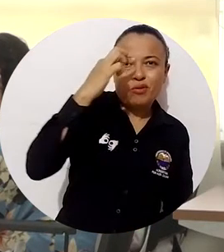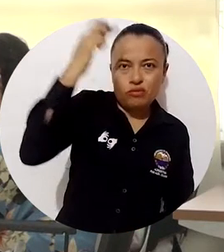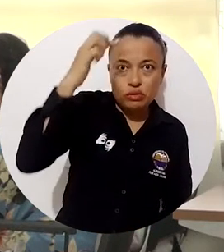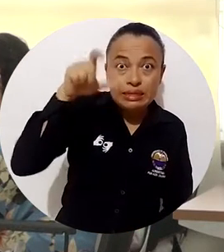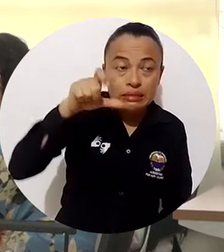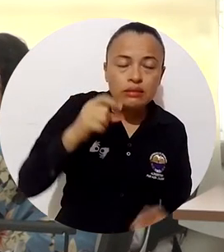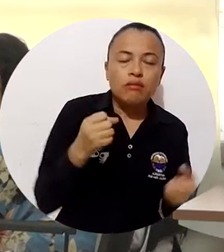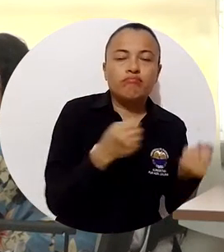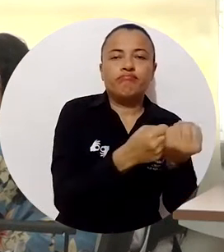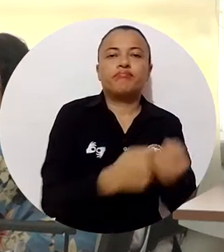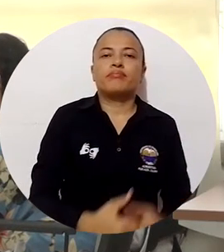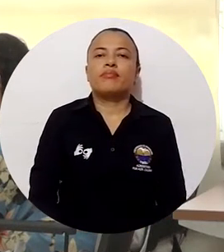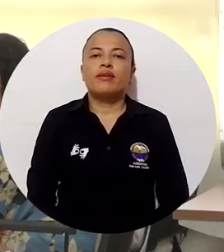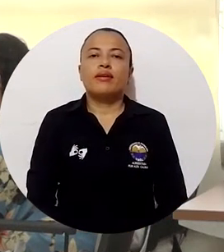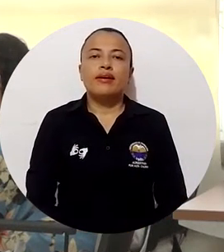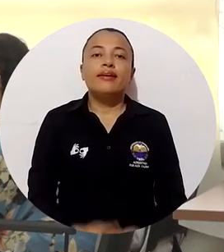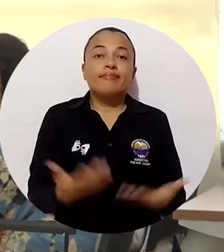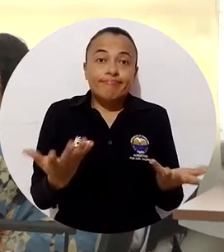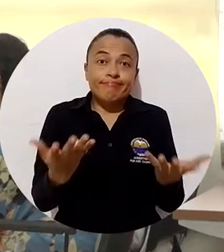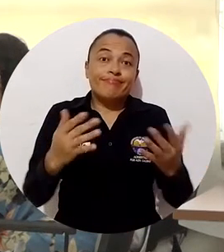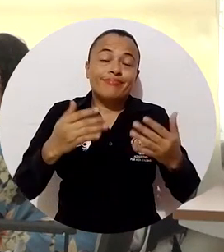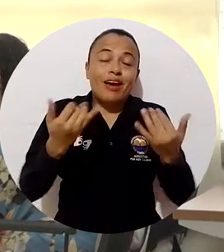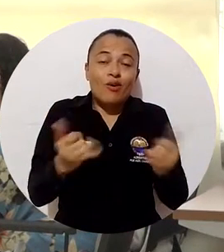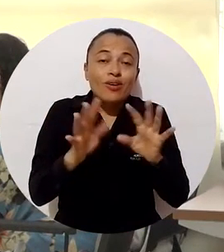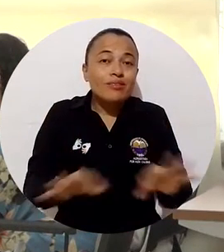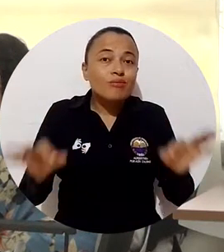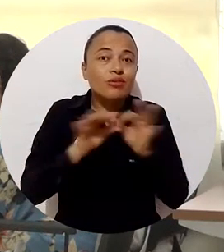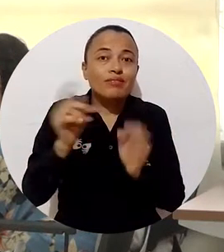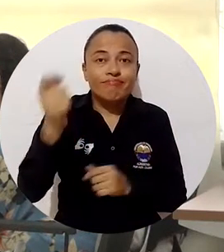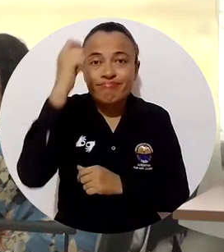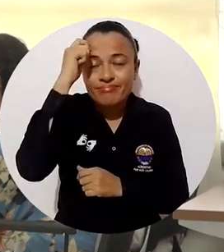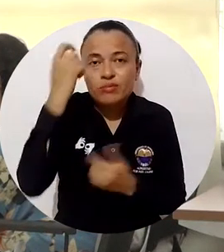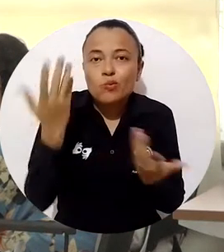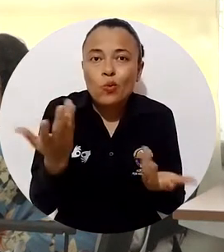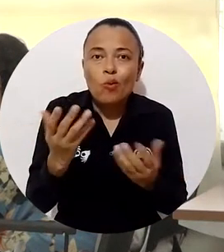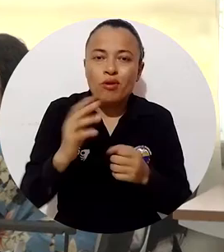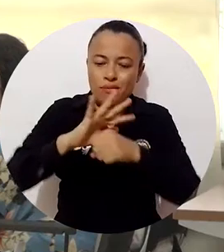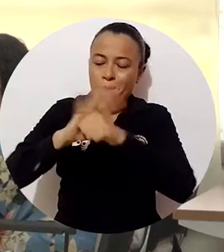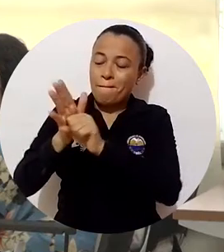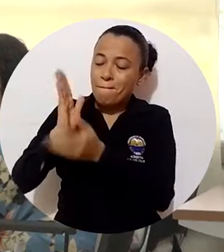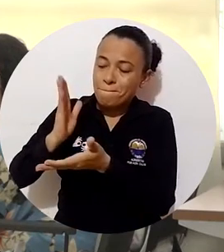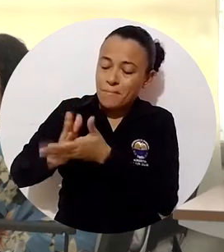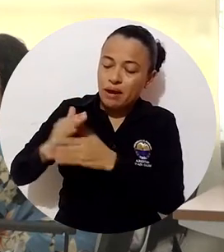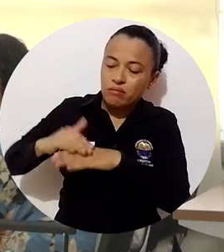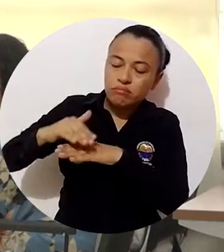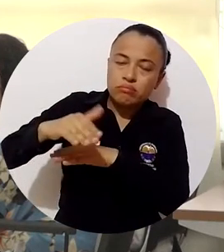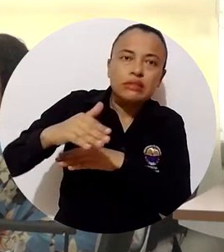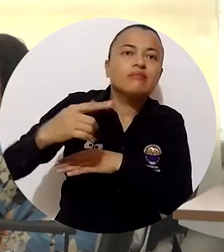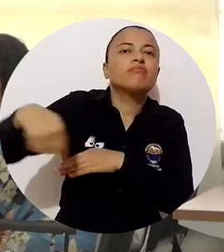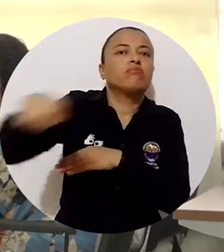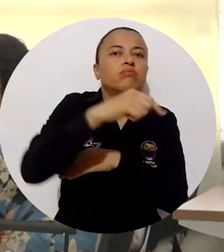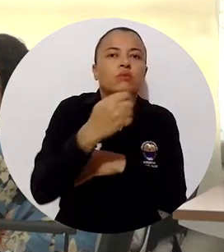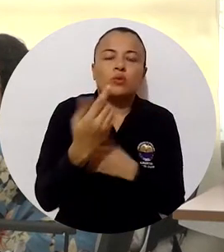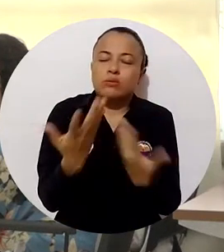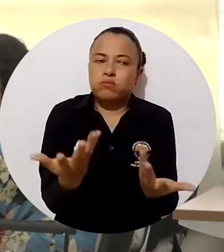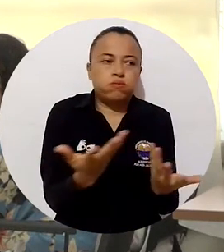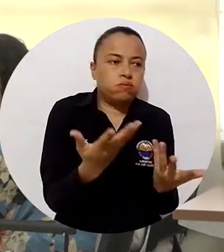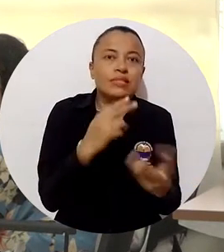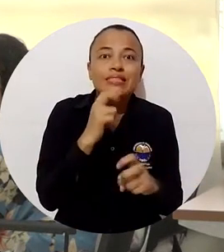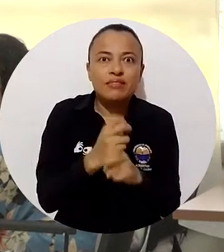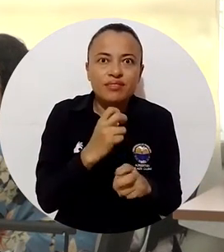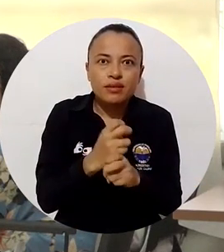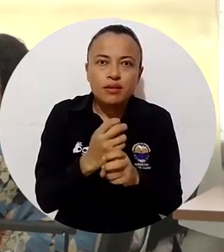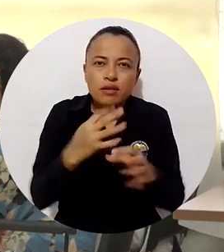vuelve importante teniendo en cuenta que nosotros estamos en un periodo de pospandemia y es necesario tener las herramientas adecuadas para